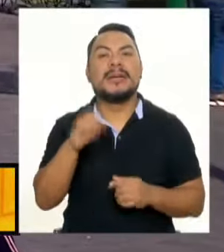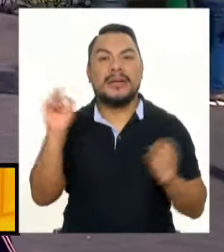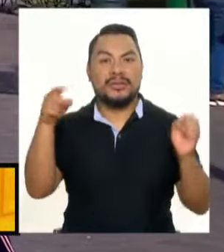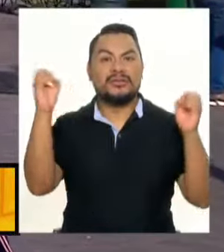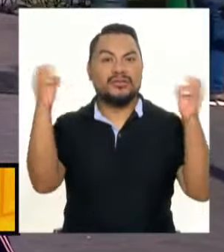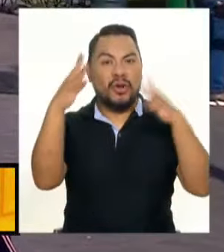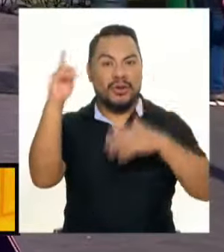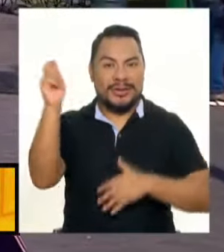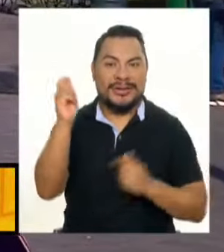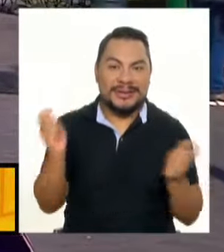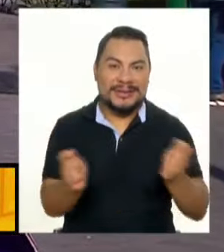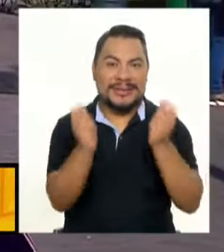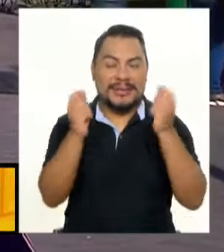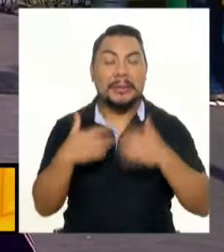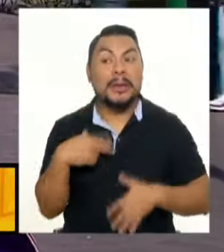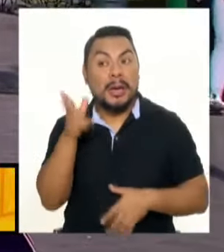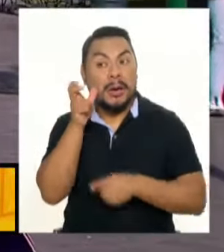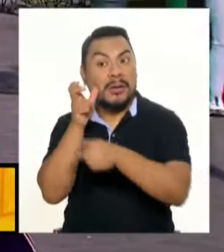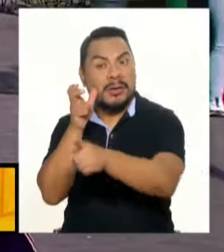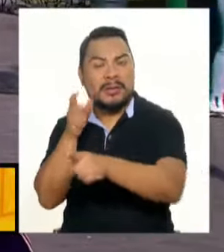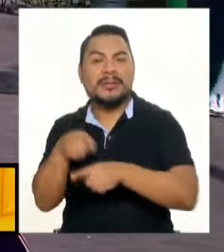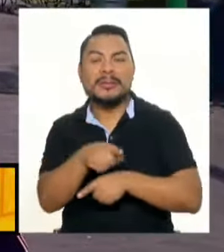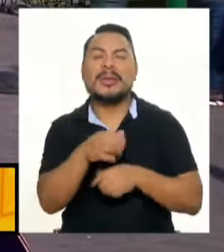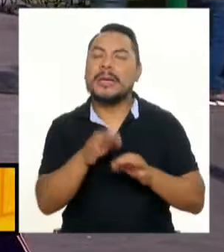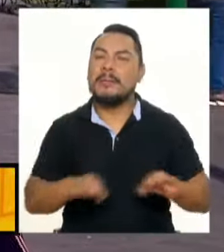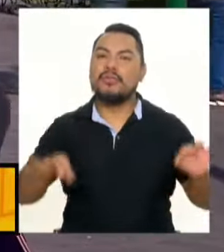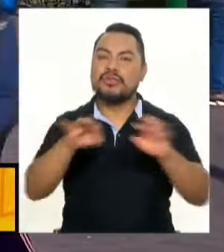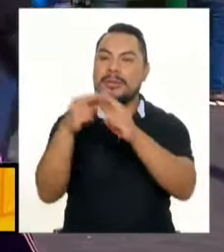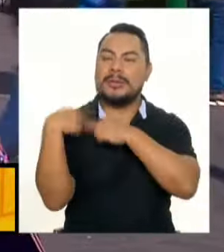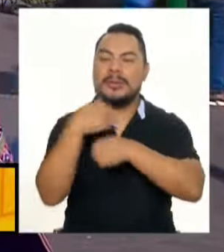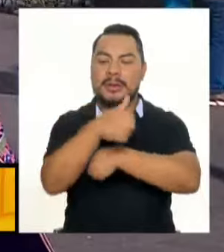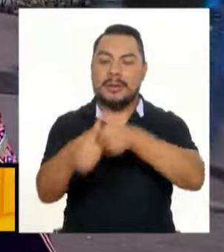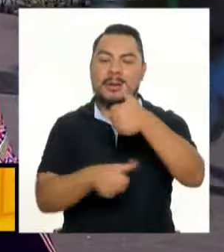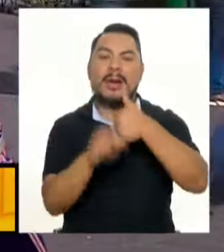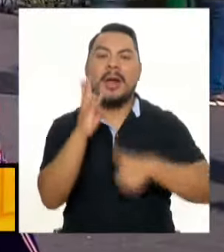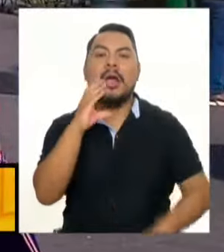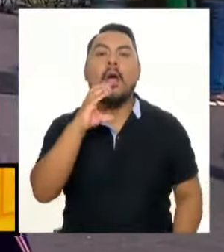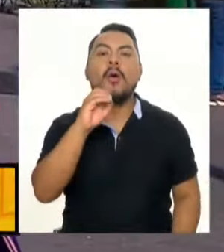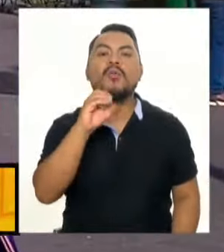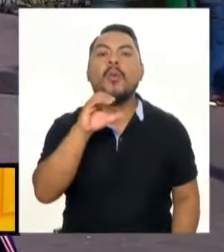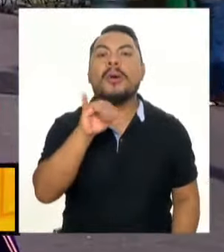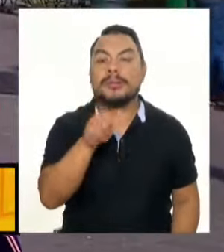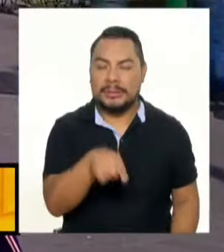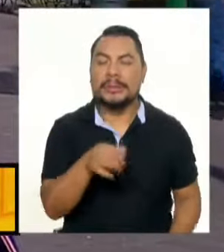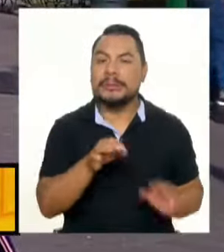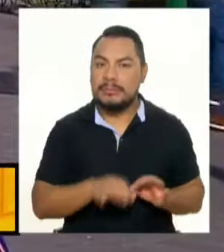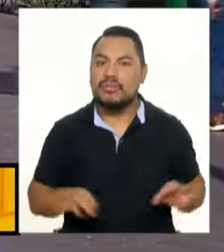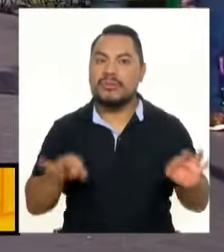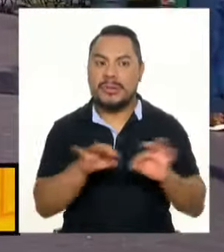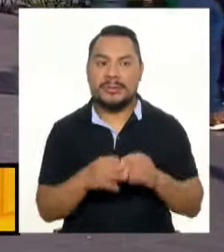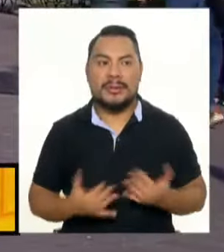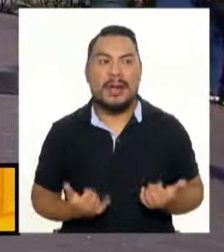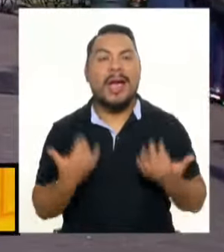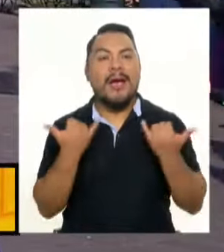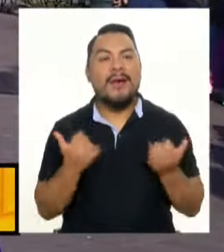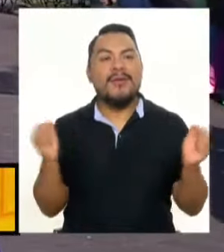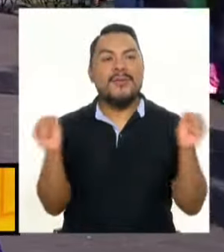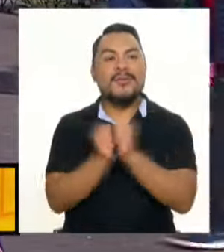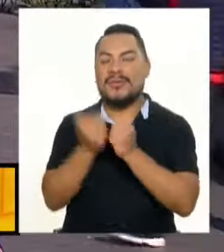Hemos estado escuchando lo importante que fue la colla en el Tahuantinsuyo y que de alguna manera aún lo sigue siendo. Y por eso estamos acompañados de nuestra